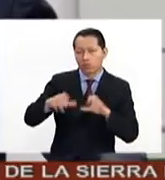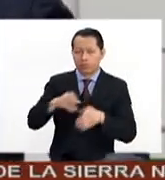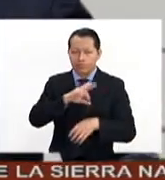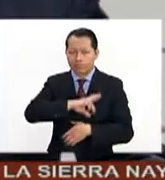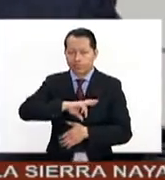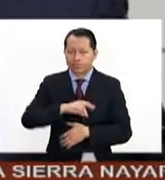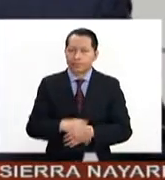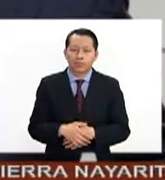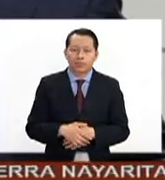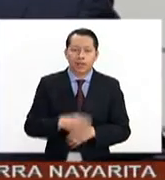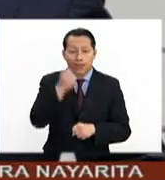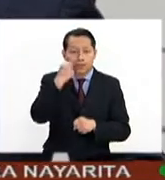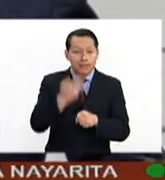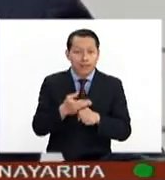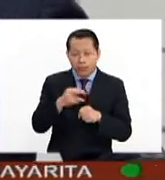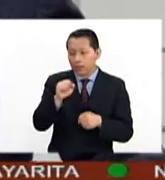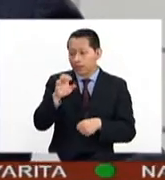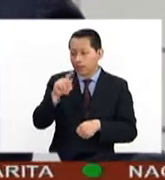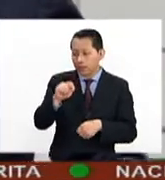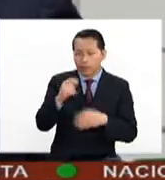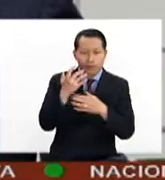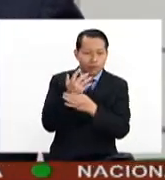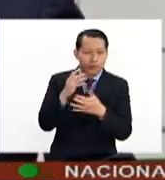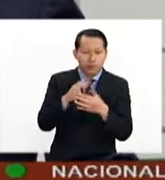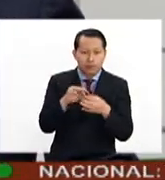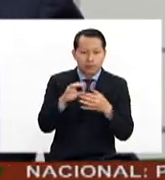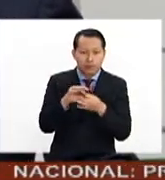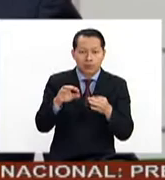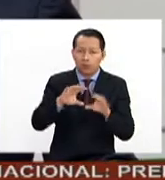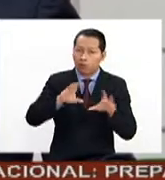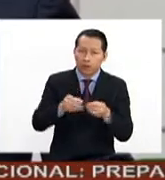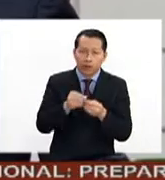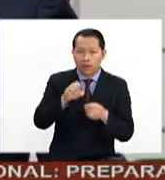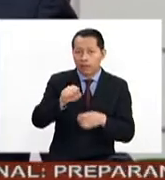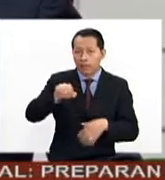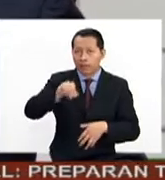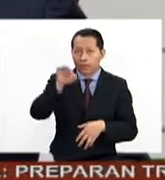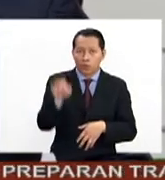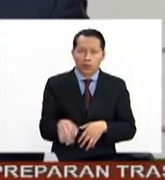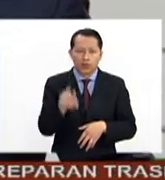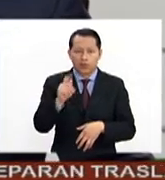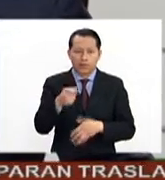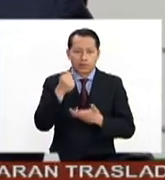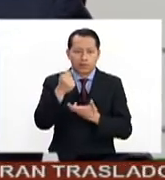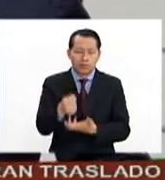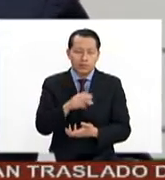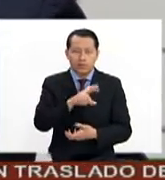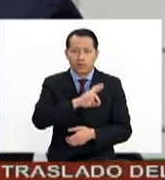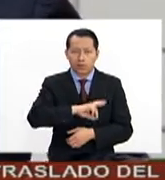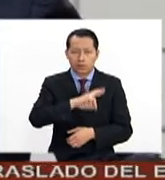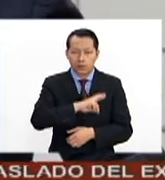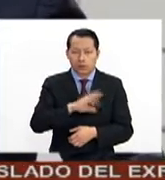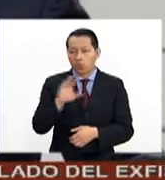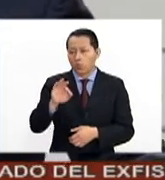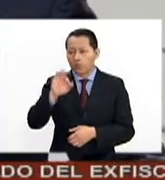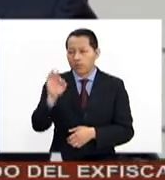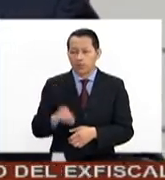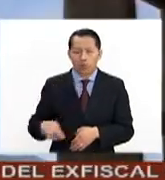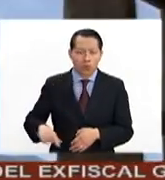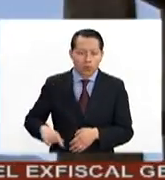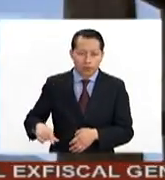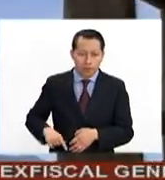este sentido, el secretario de Comunicaciones indicó que de este total, el 60% es inversión privada y el 40% es